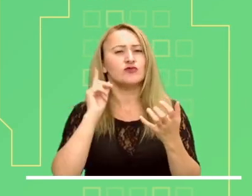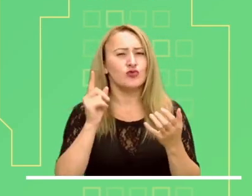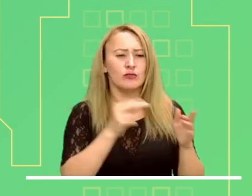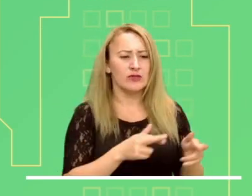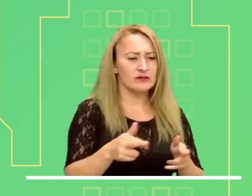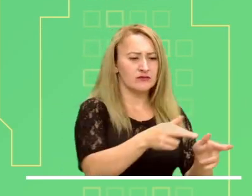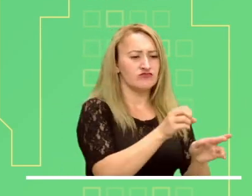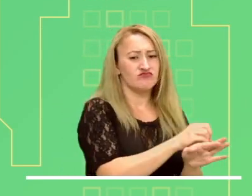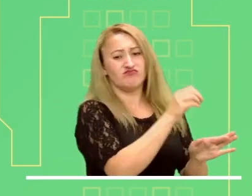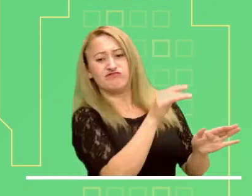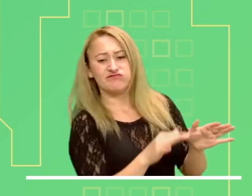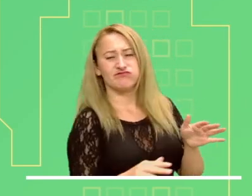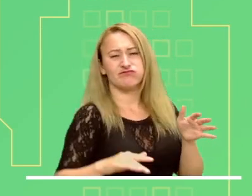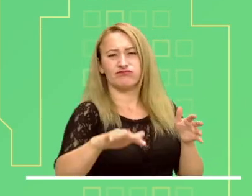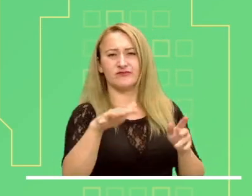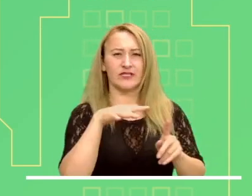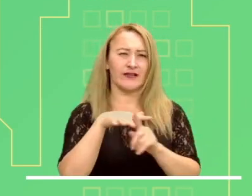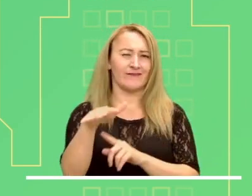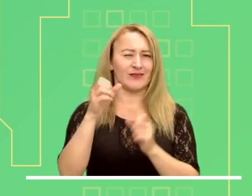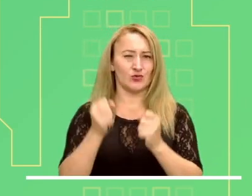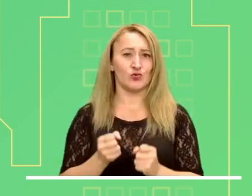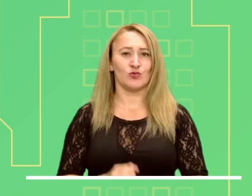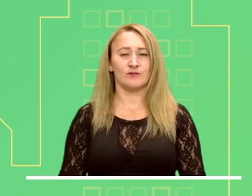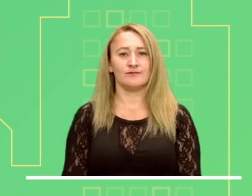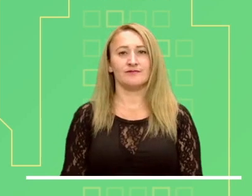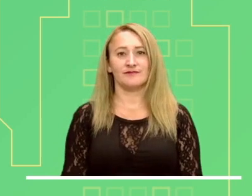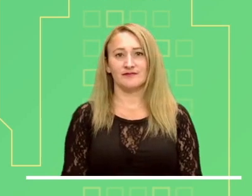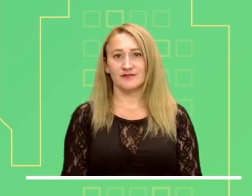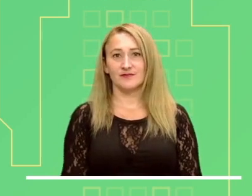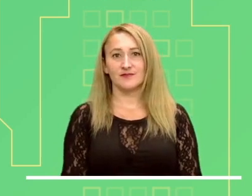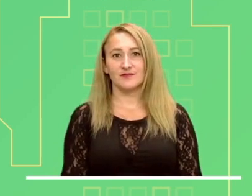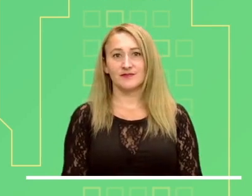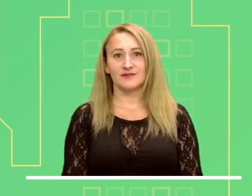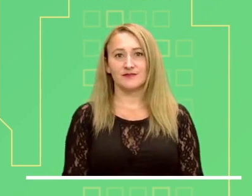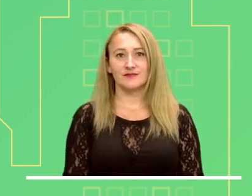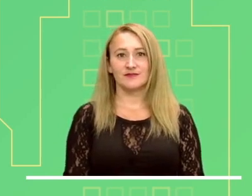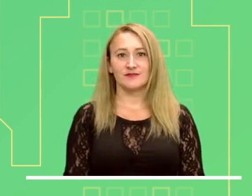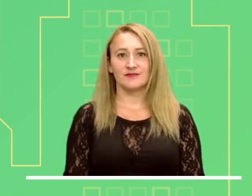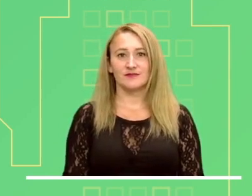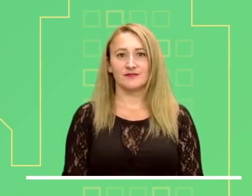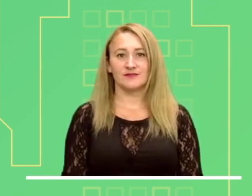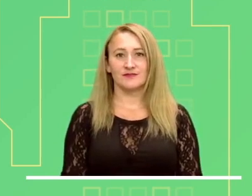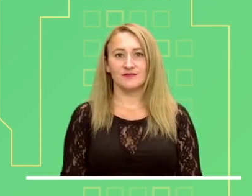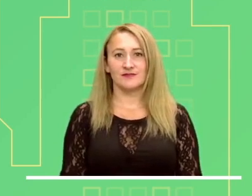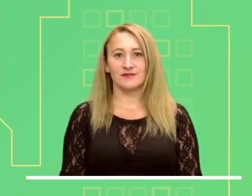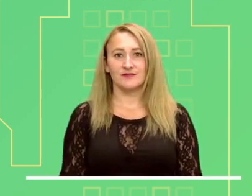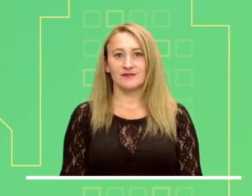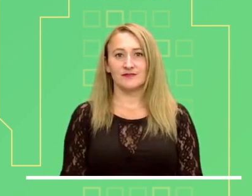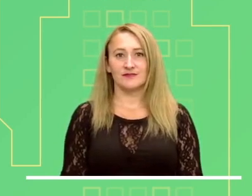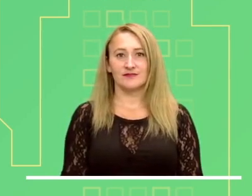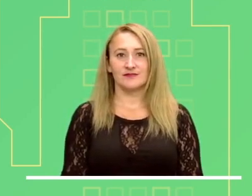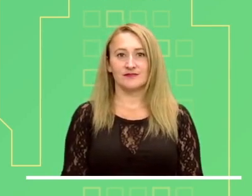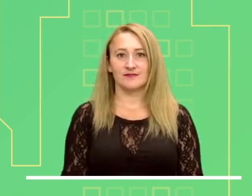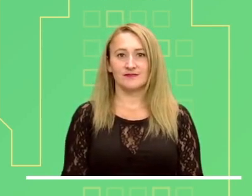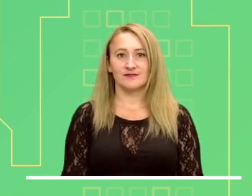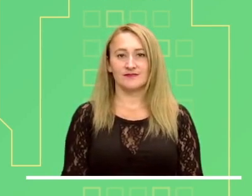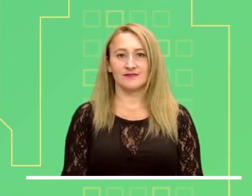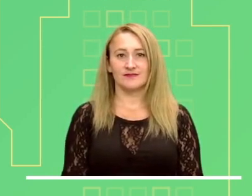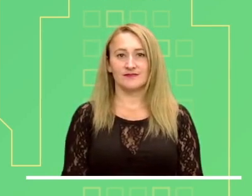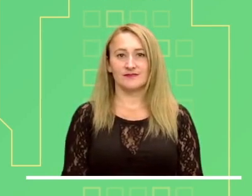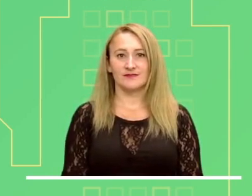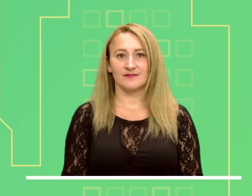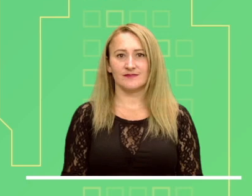otro lado, más de 600 familias resultaron damnificadas en Puerto Libertador por el desbordamiento de los ríos San Pedro y San Jorge.